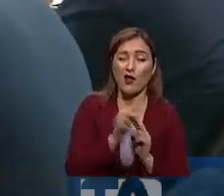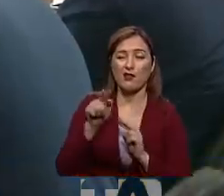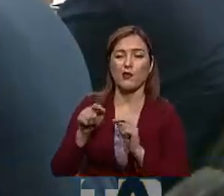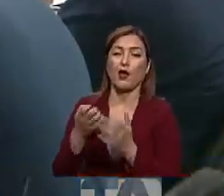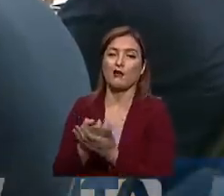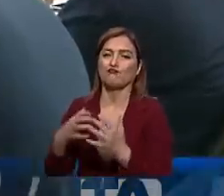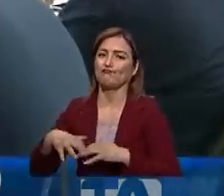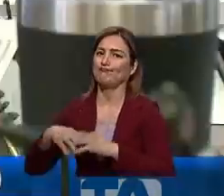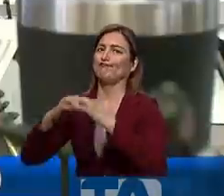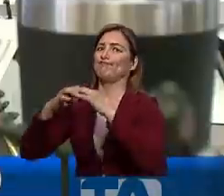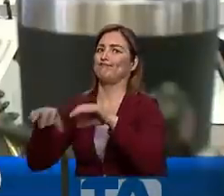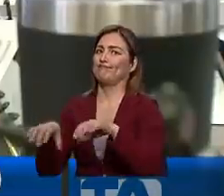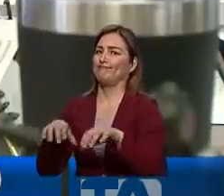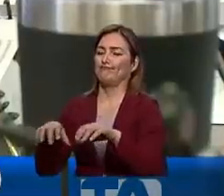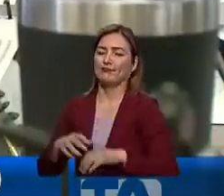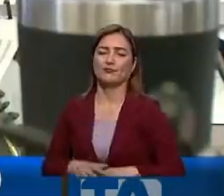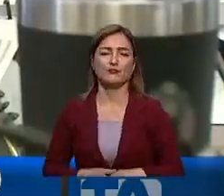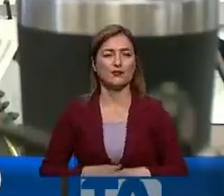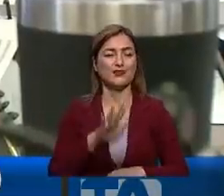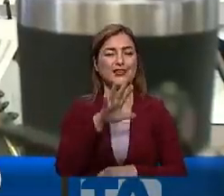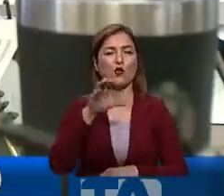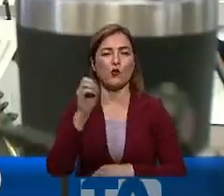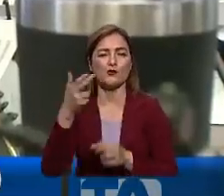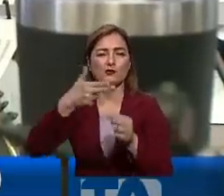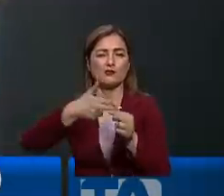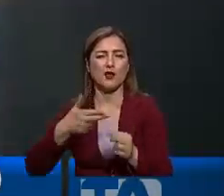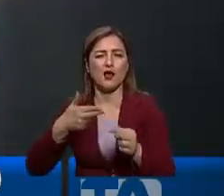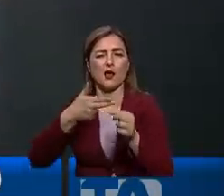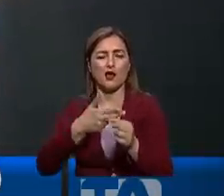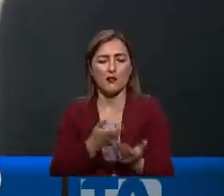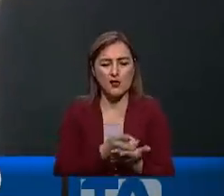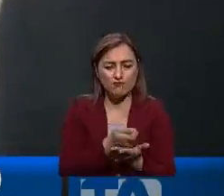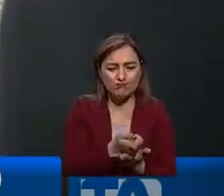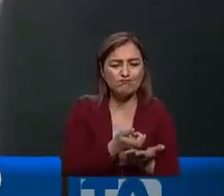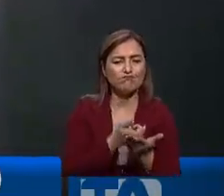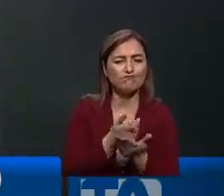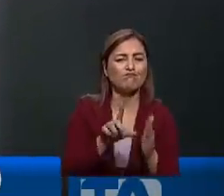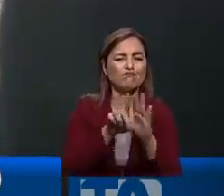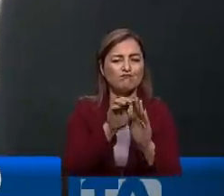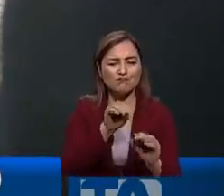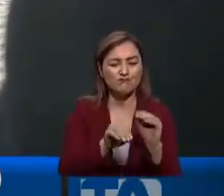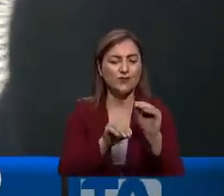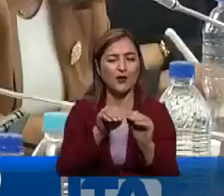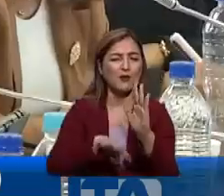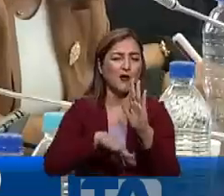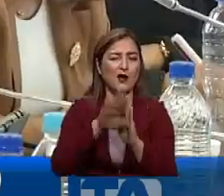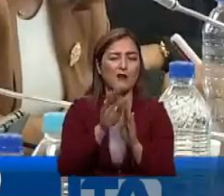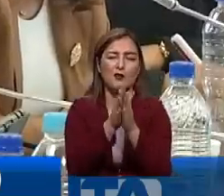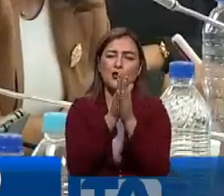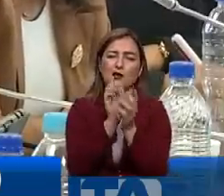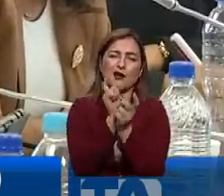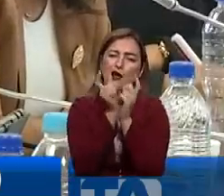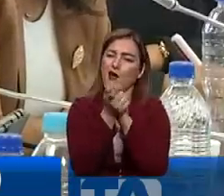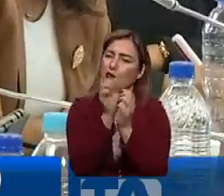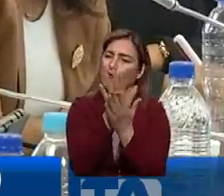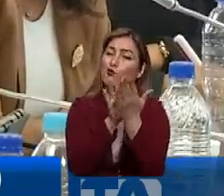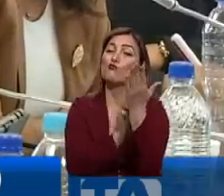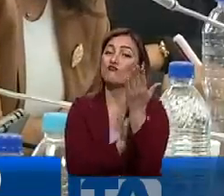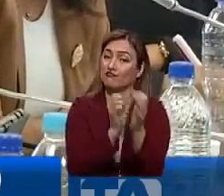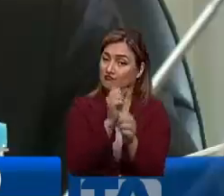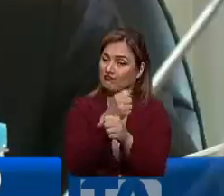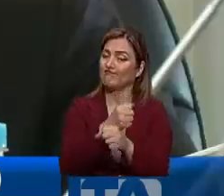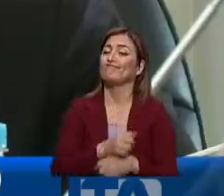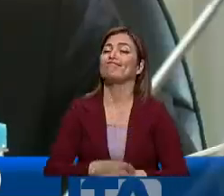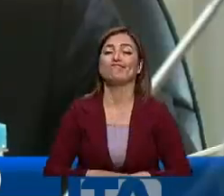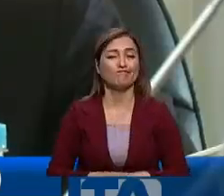de 50 intervenciones han aportado a la ley enviada por el Ejecutivo. La mayoría pidió cambios al proyecto y posiblemente se hagan